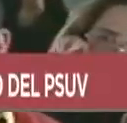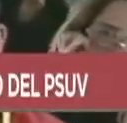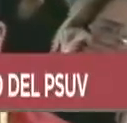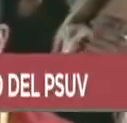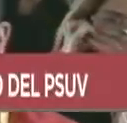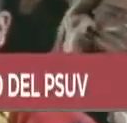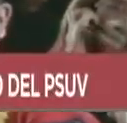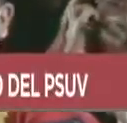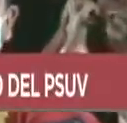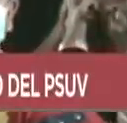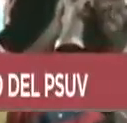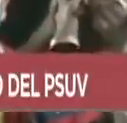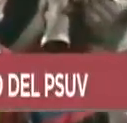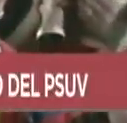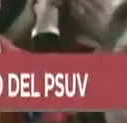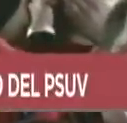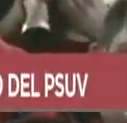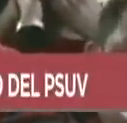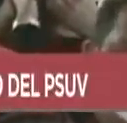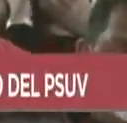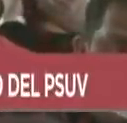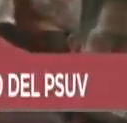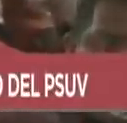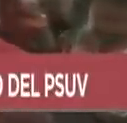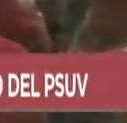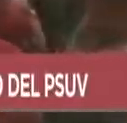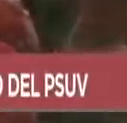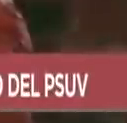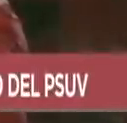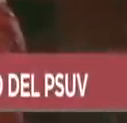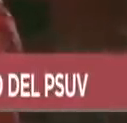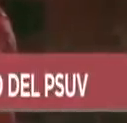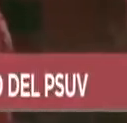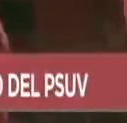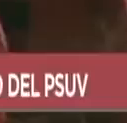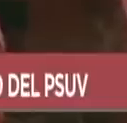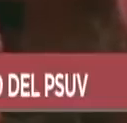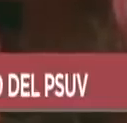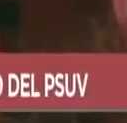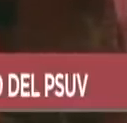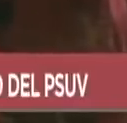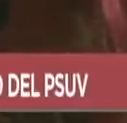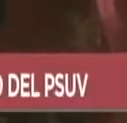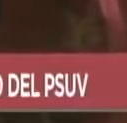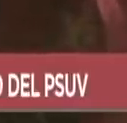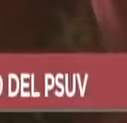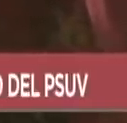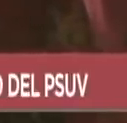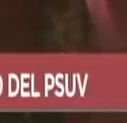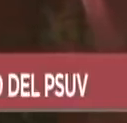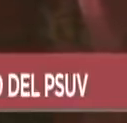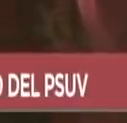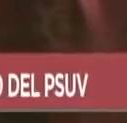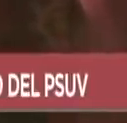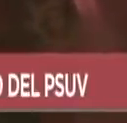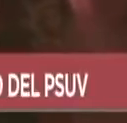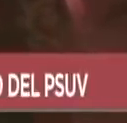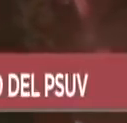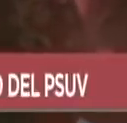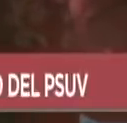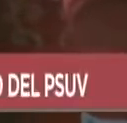Ese equipo ancestral de Guayana Universal, hay que salvarla del imperio